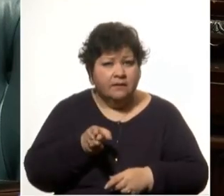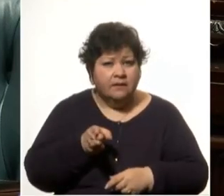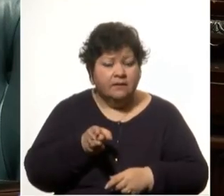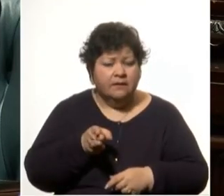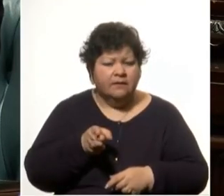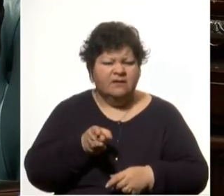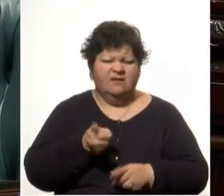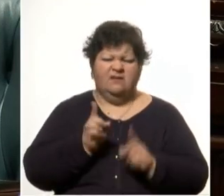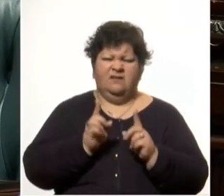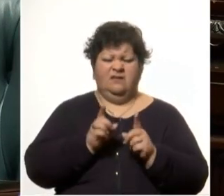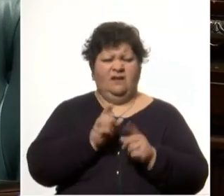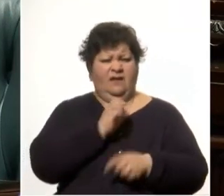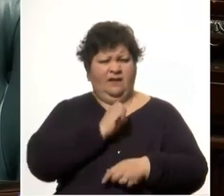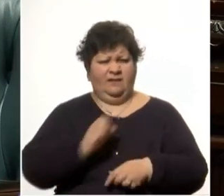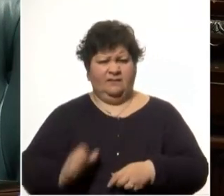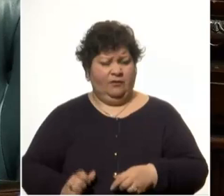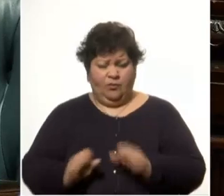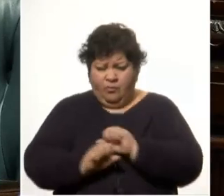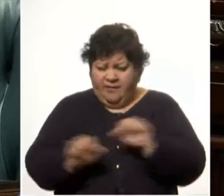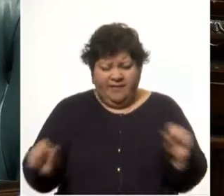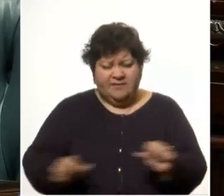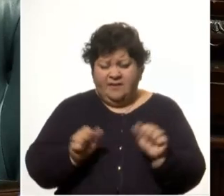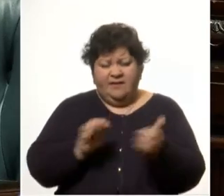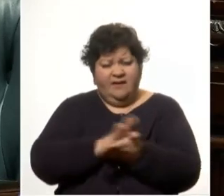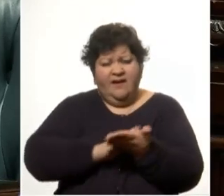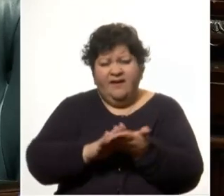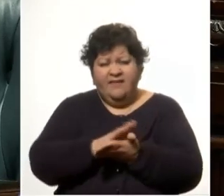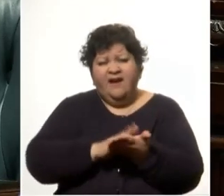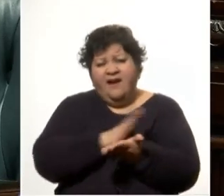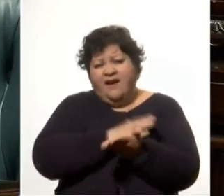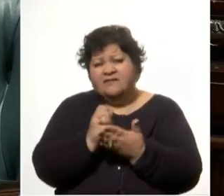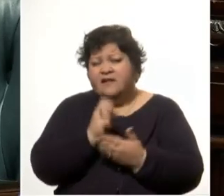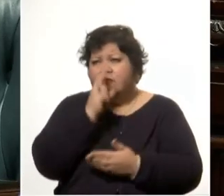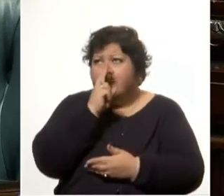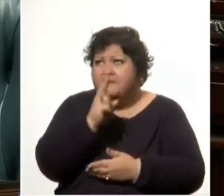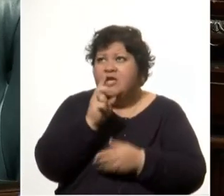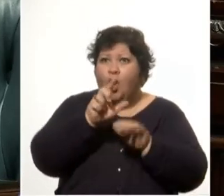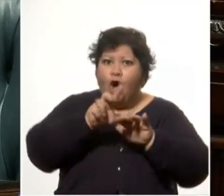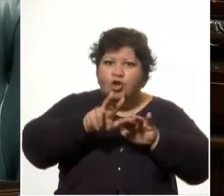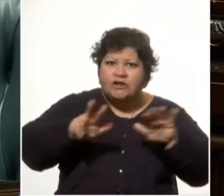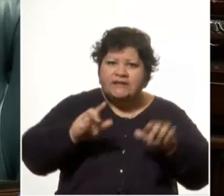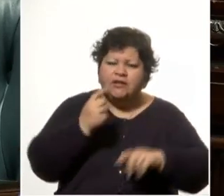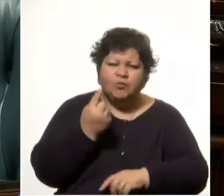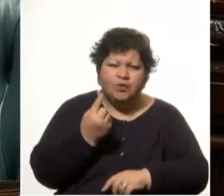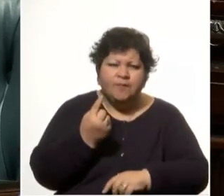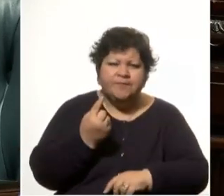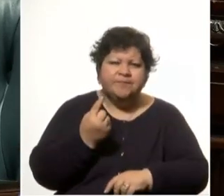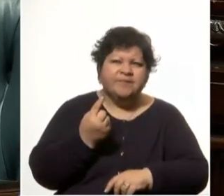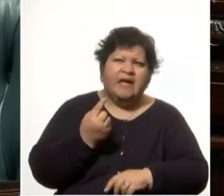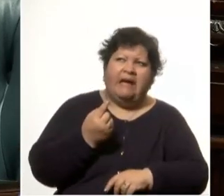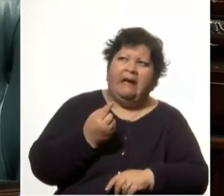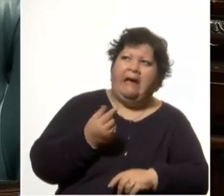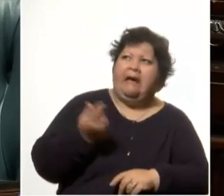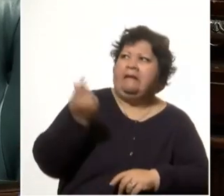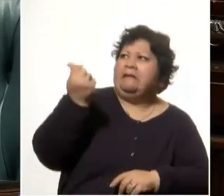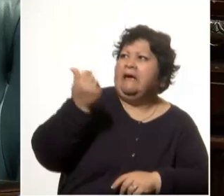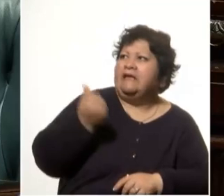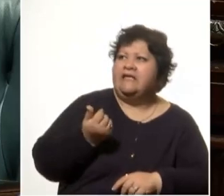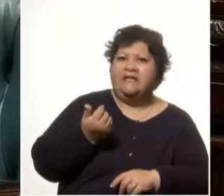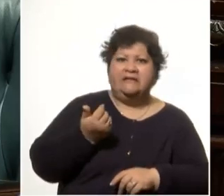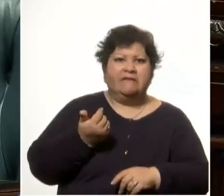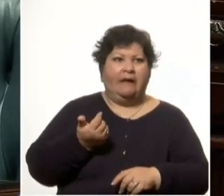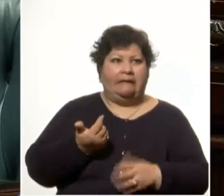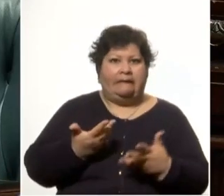de manos al Estado hasta el 2081. No se podrá introducir regulación de tarifas que frene los apetitos